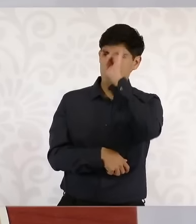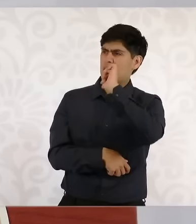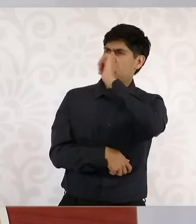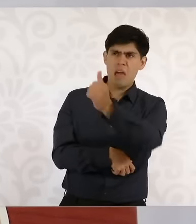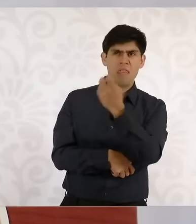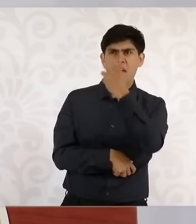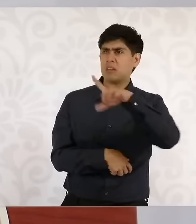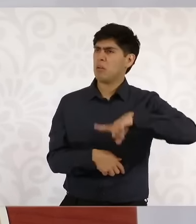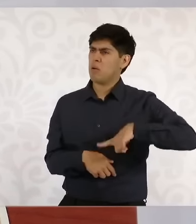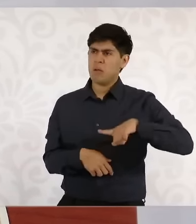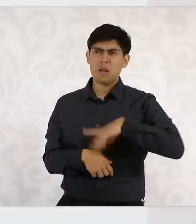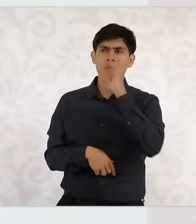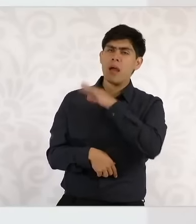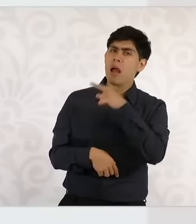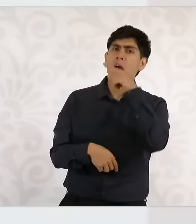Fraude electoral.